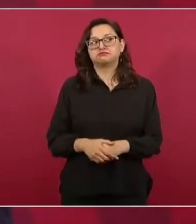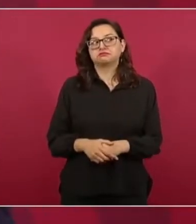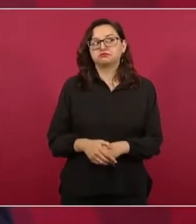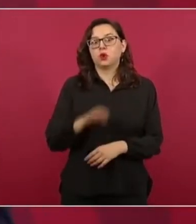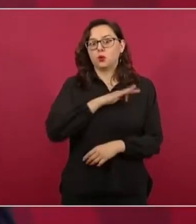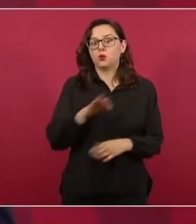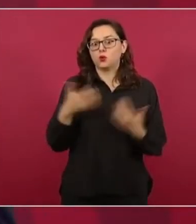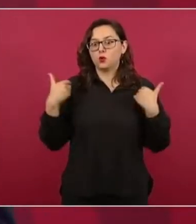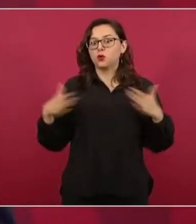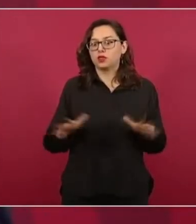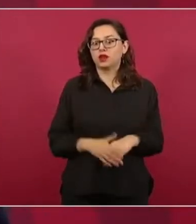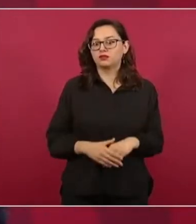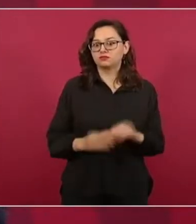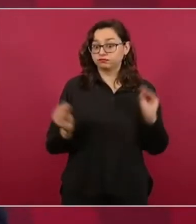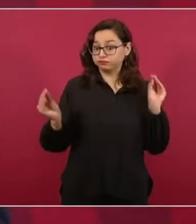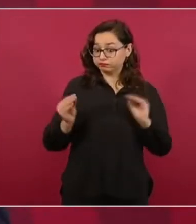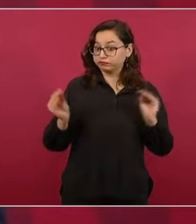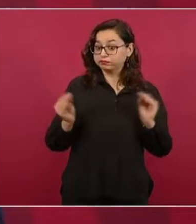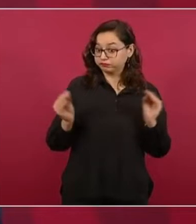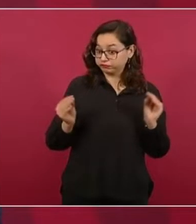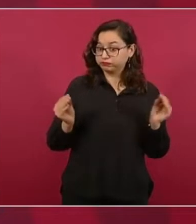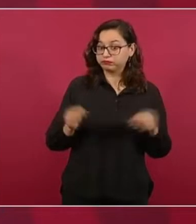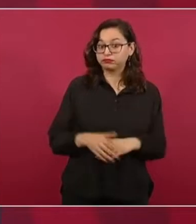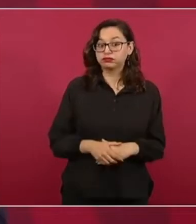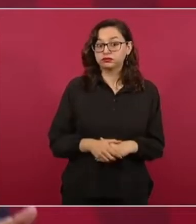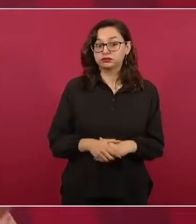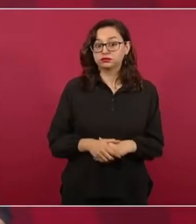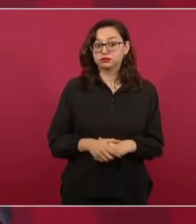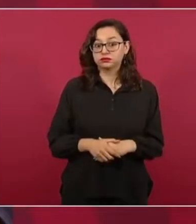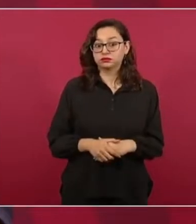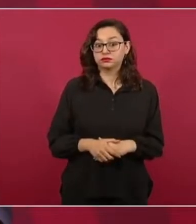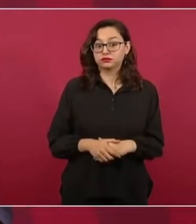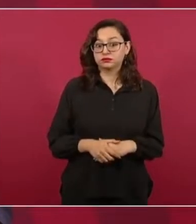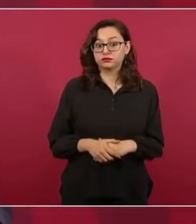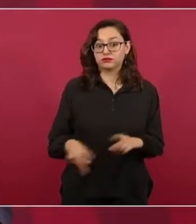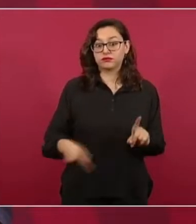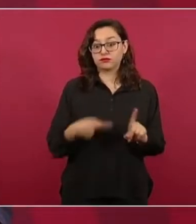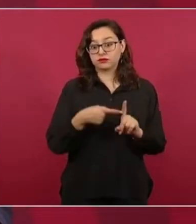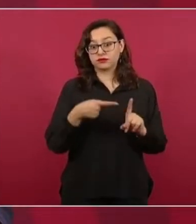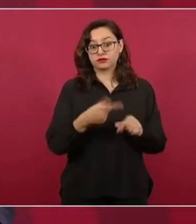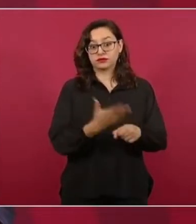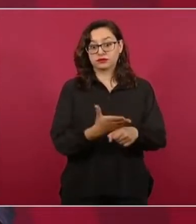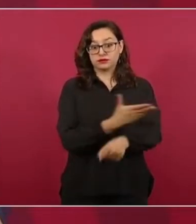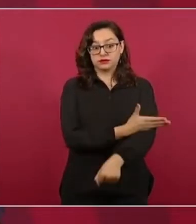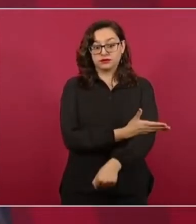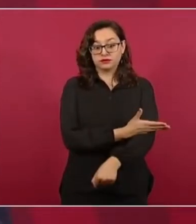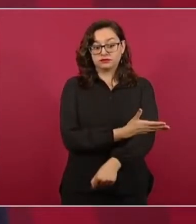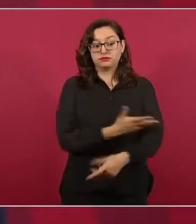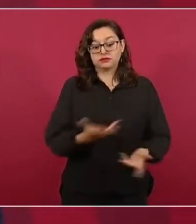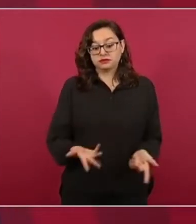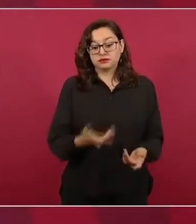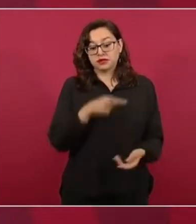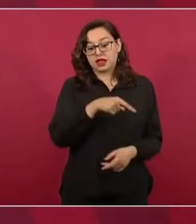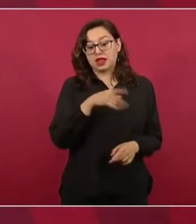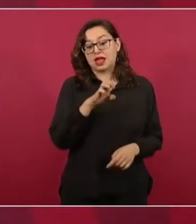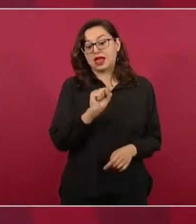porque el presidente Madero era espírita. Además, sí. Sí. Masón,